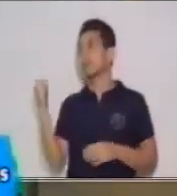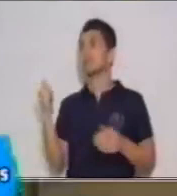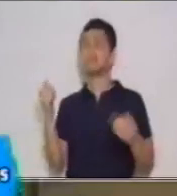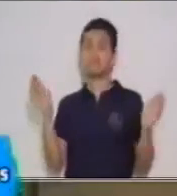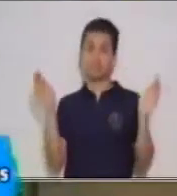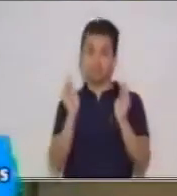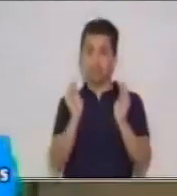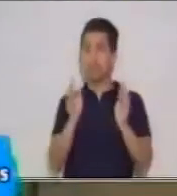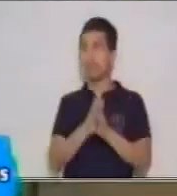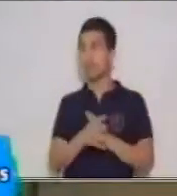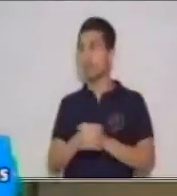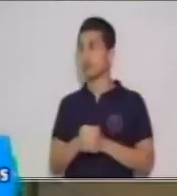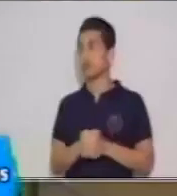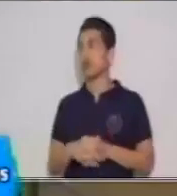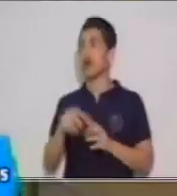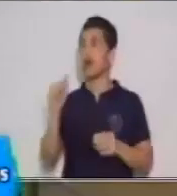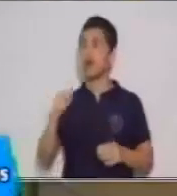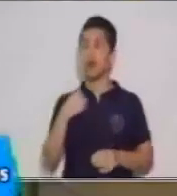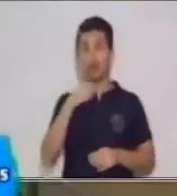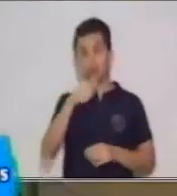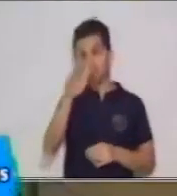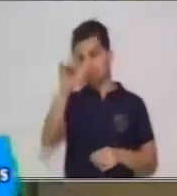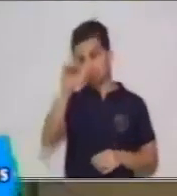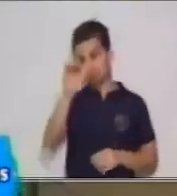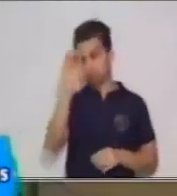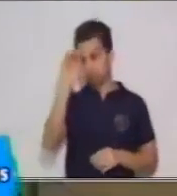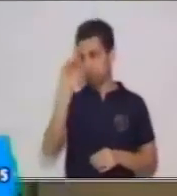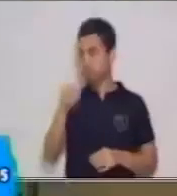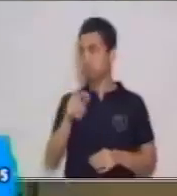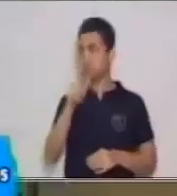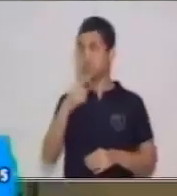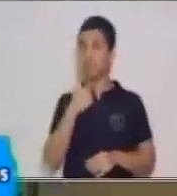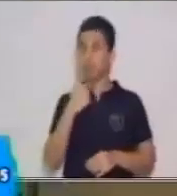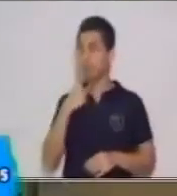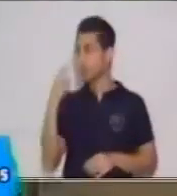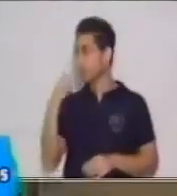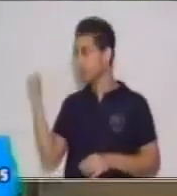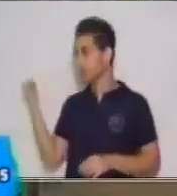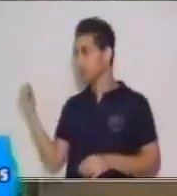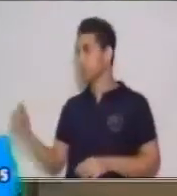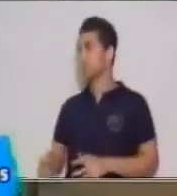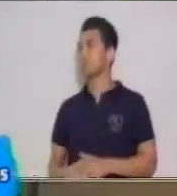Ahora yo te quiero invitar. ¿Te gusta esto que te traje?